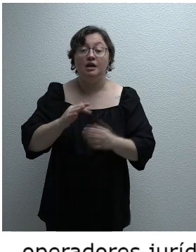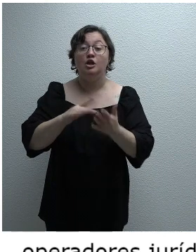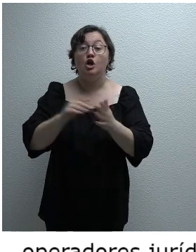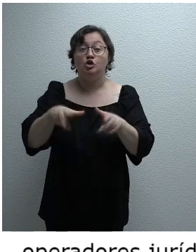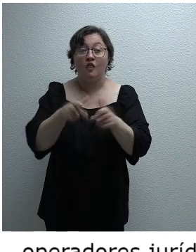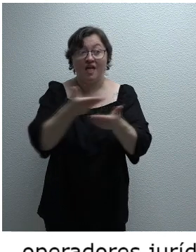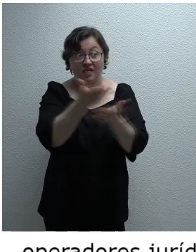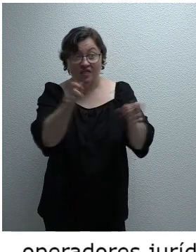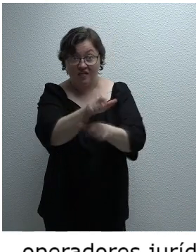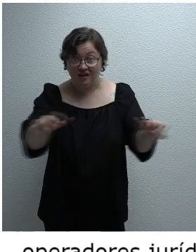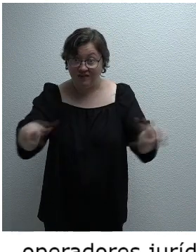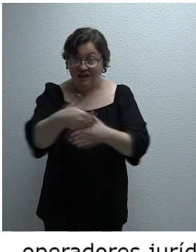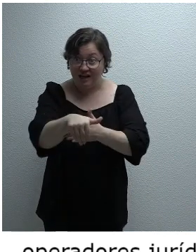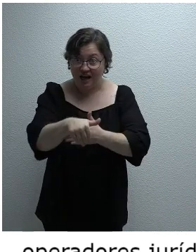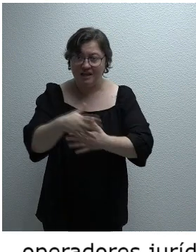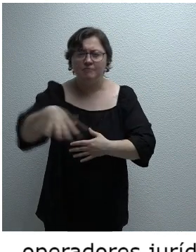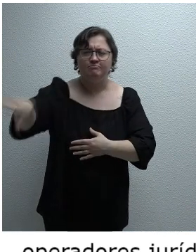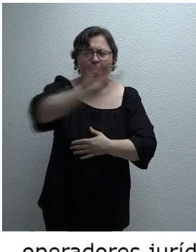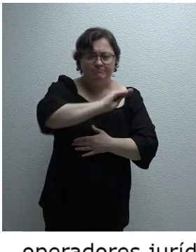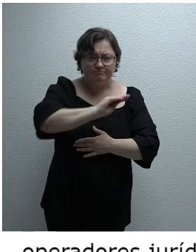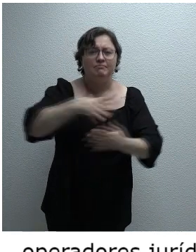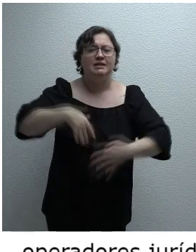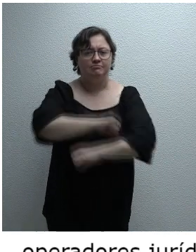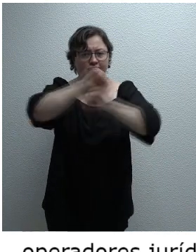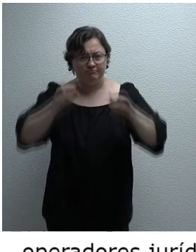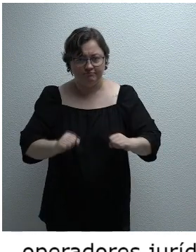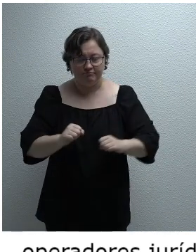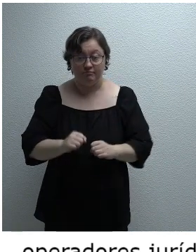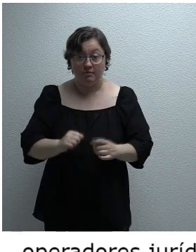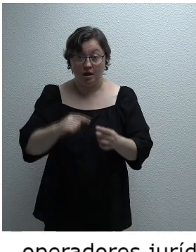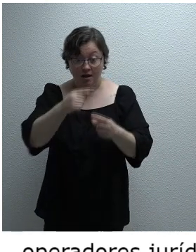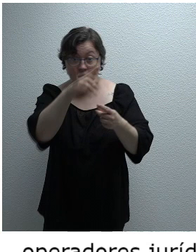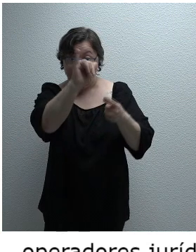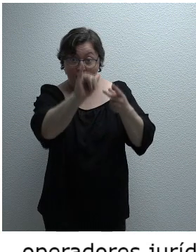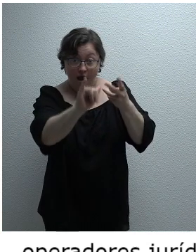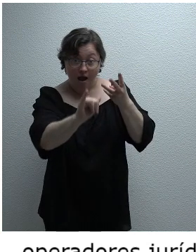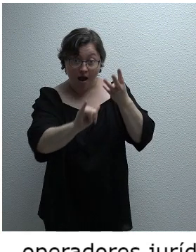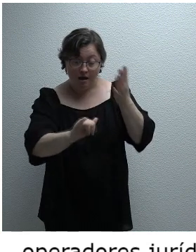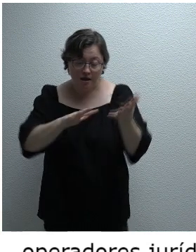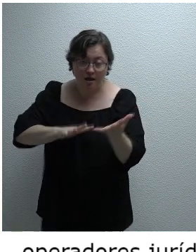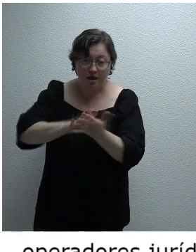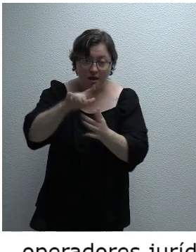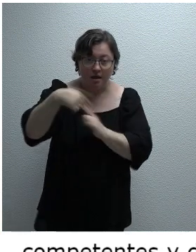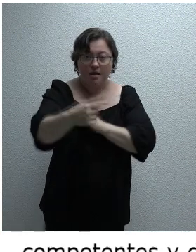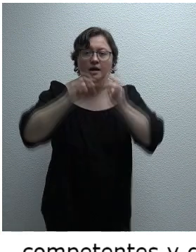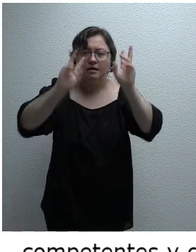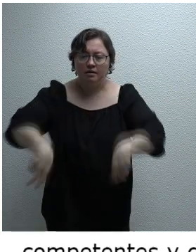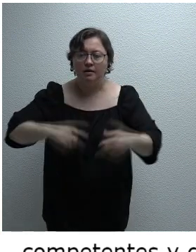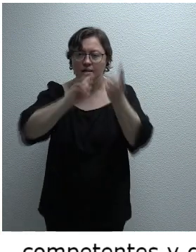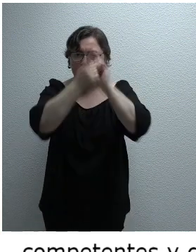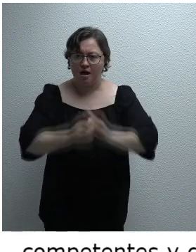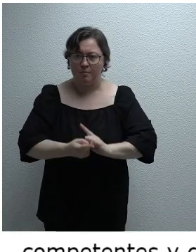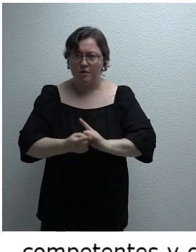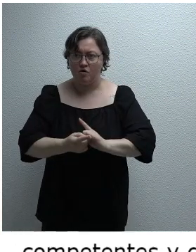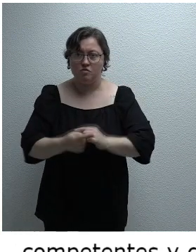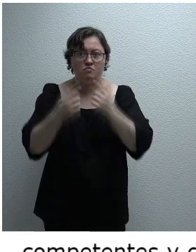la sociedad civil en general. Todo ello incidirá en el devenir de la historia de este cambio que, como